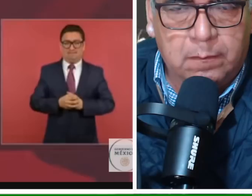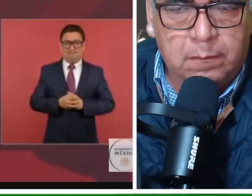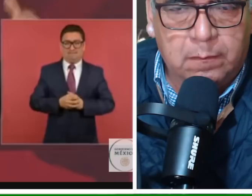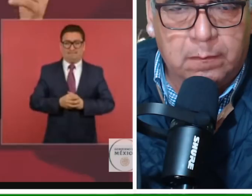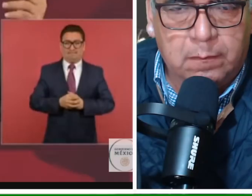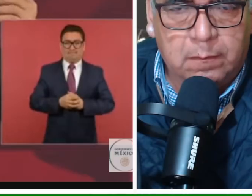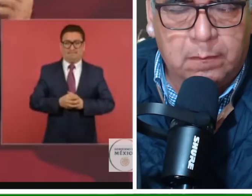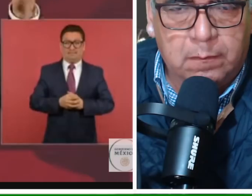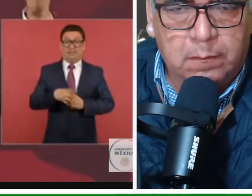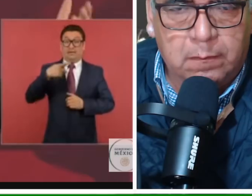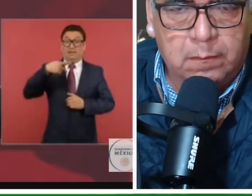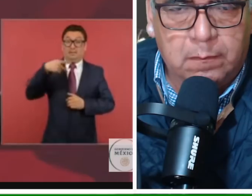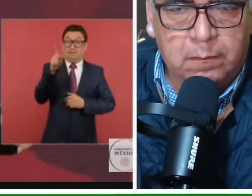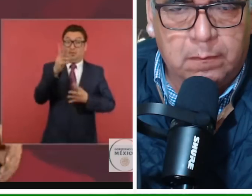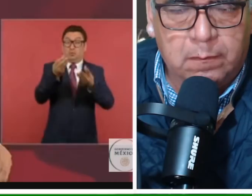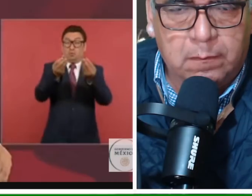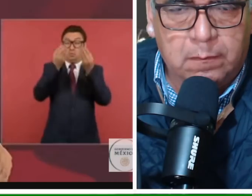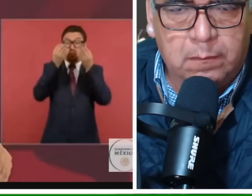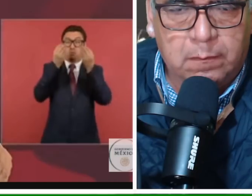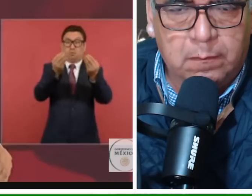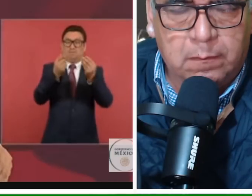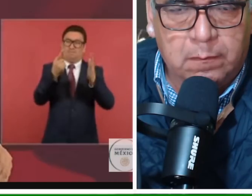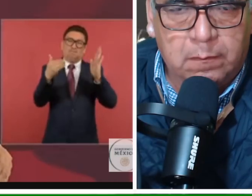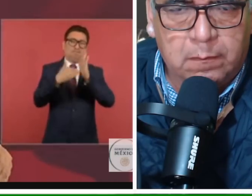Pero hay miles de periodistas